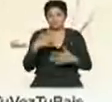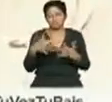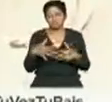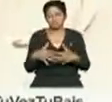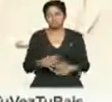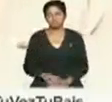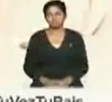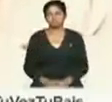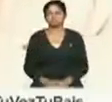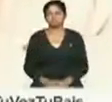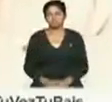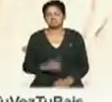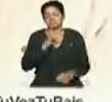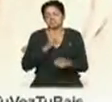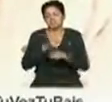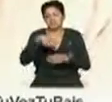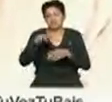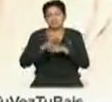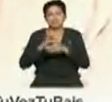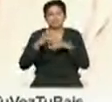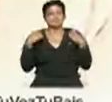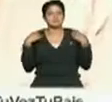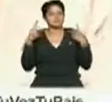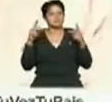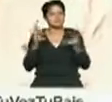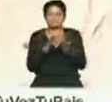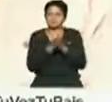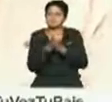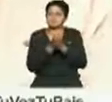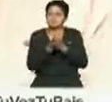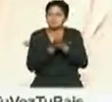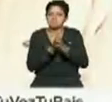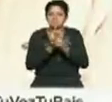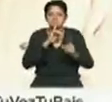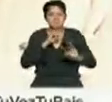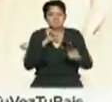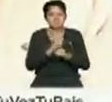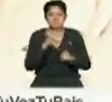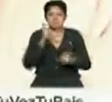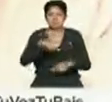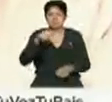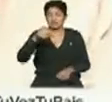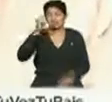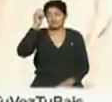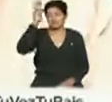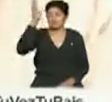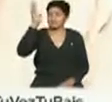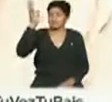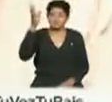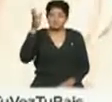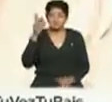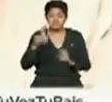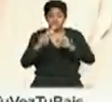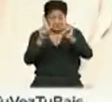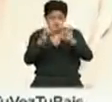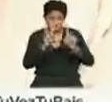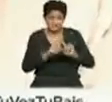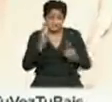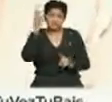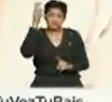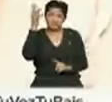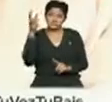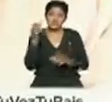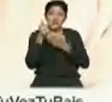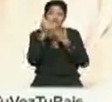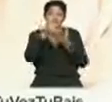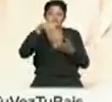una oportunidad para el país única, está en la palestra. Las conferencias van a ayudar a todas las ciudades del